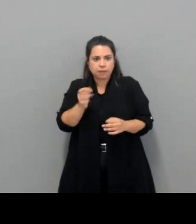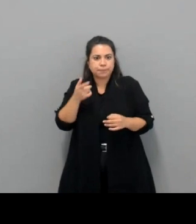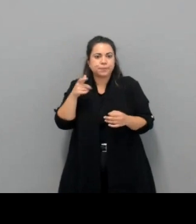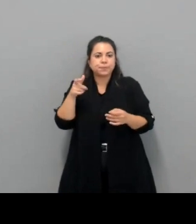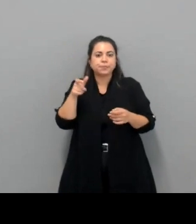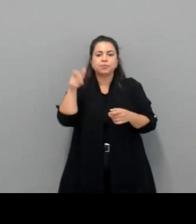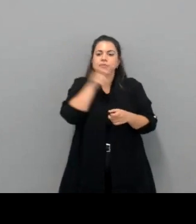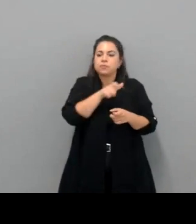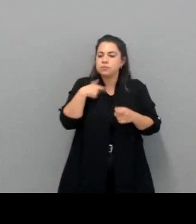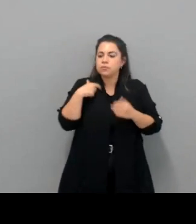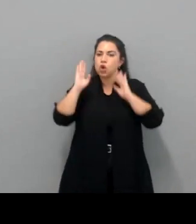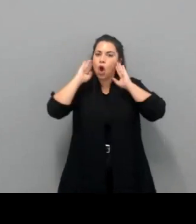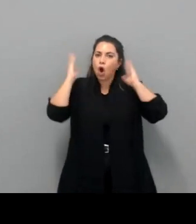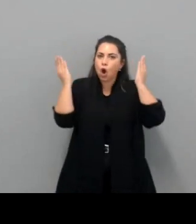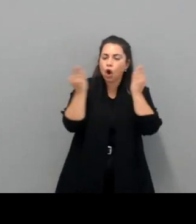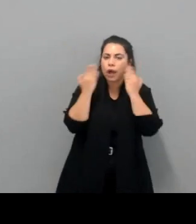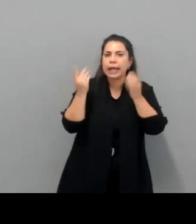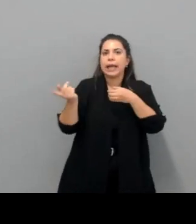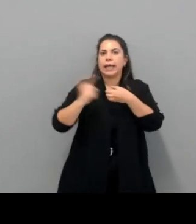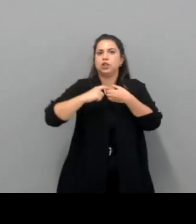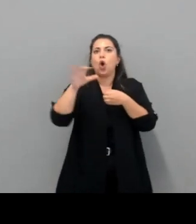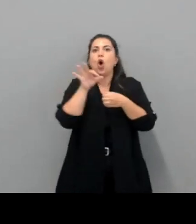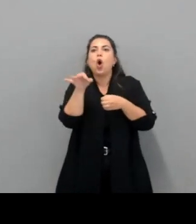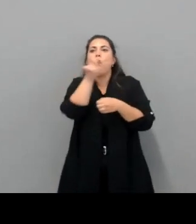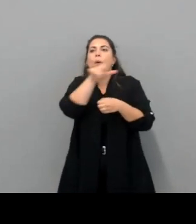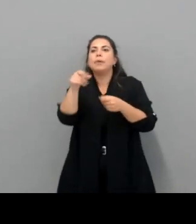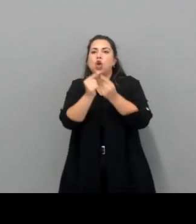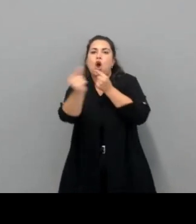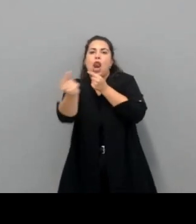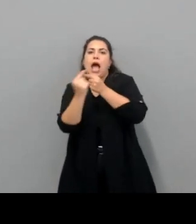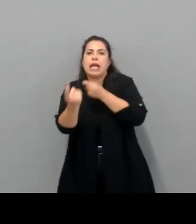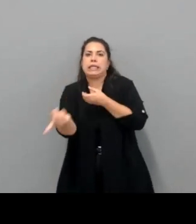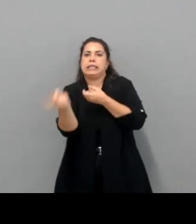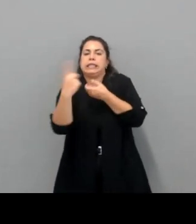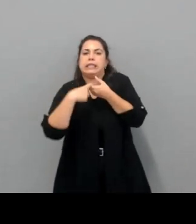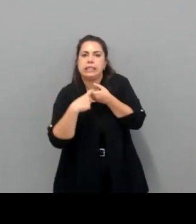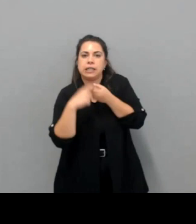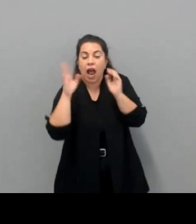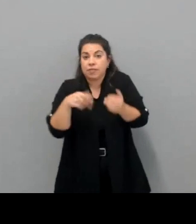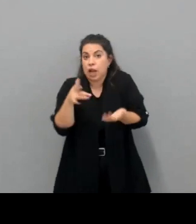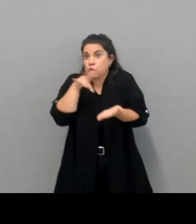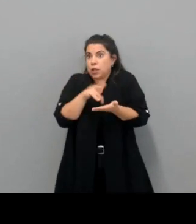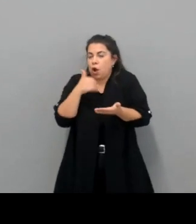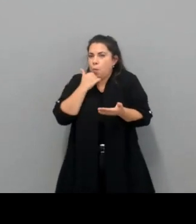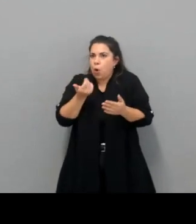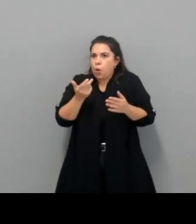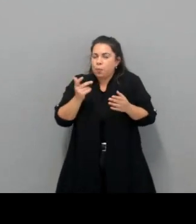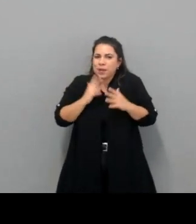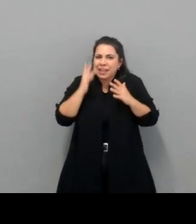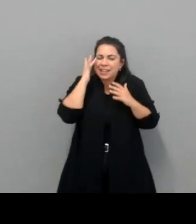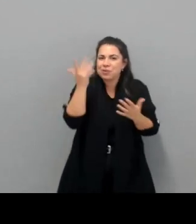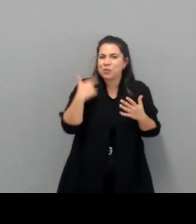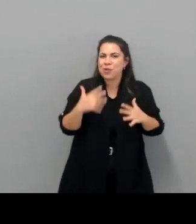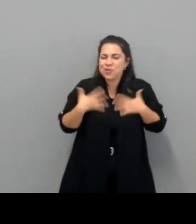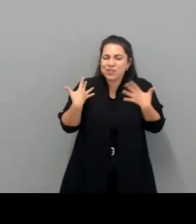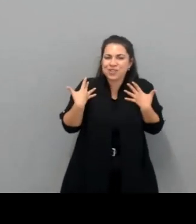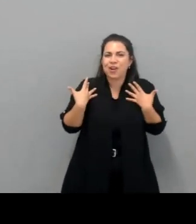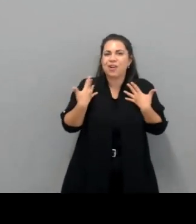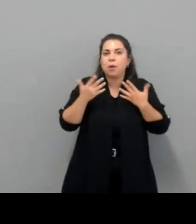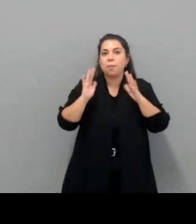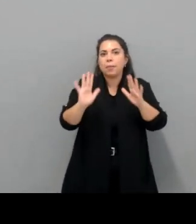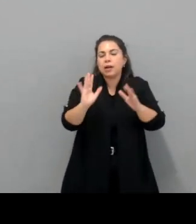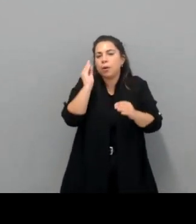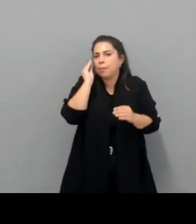al Congreso, los que nos vais a ver a través de la pantalla, pues es un día como de ilusión. Pero yo creo que